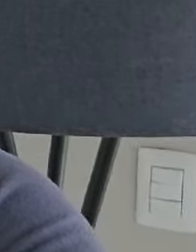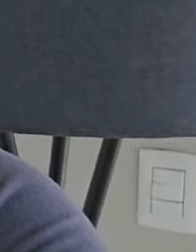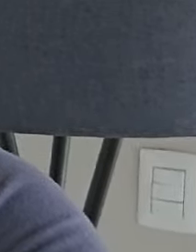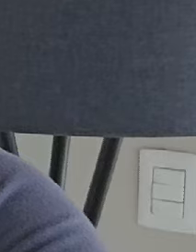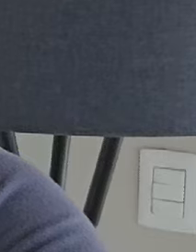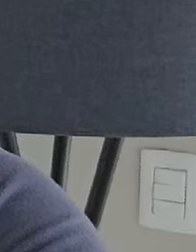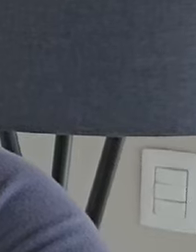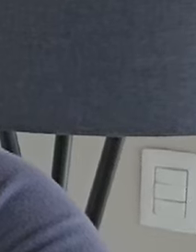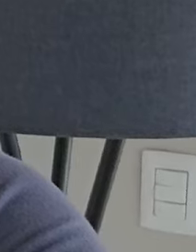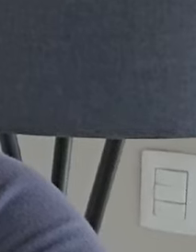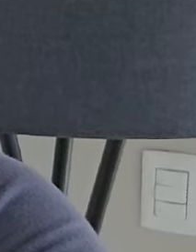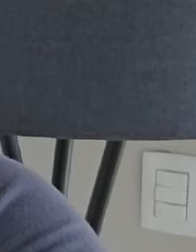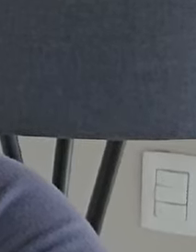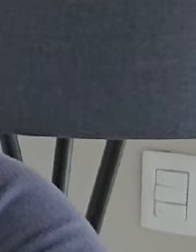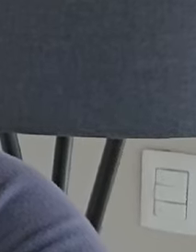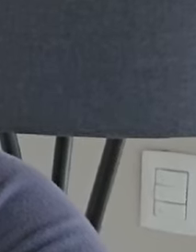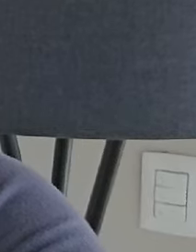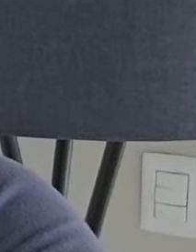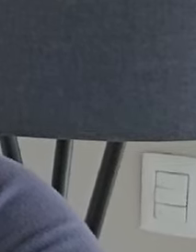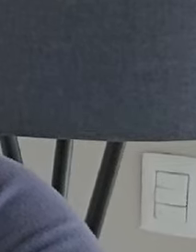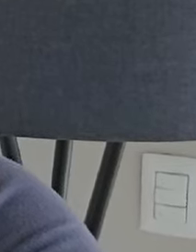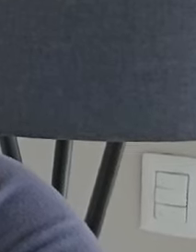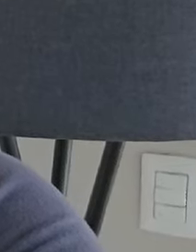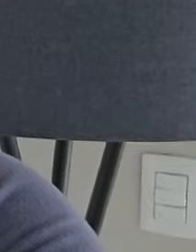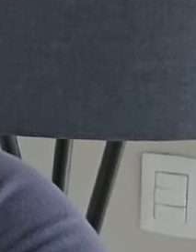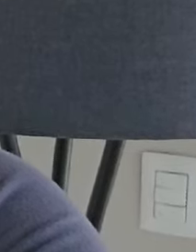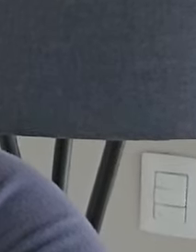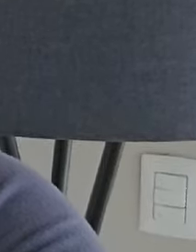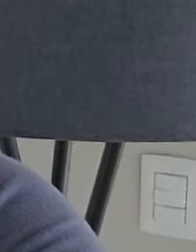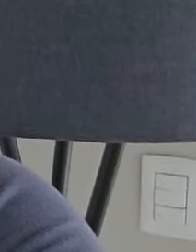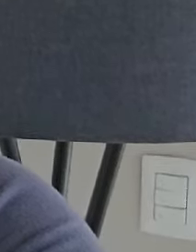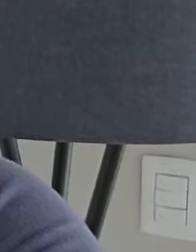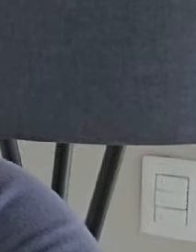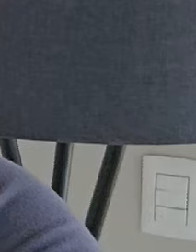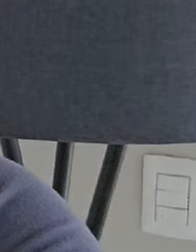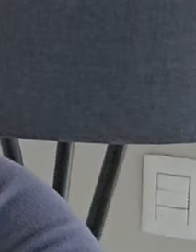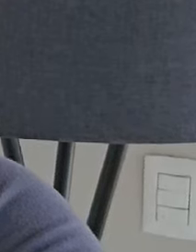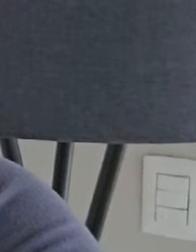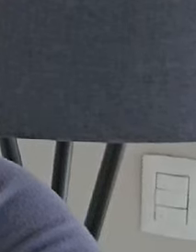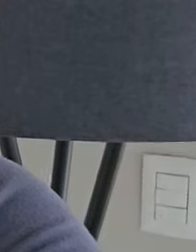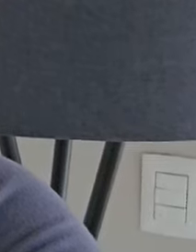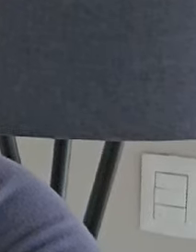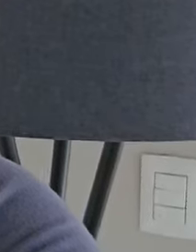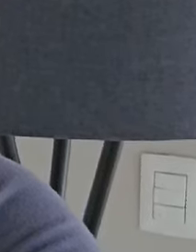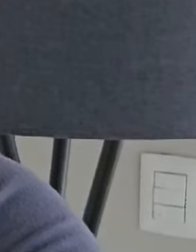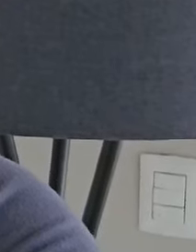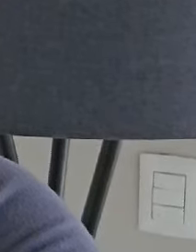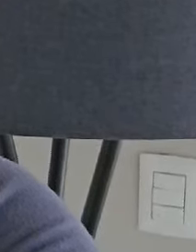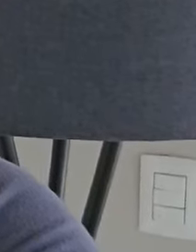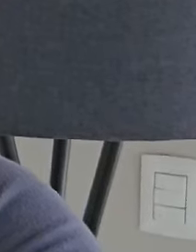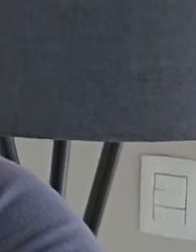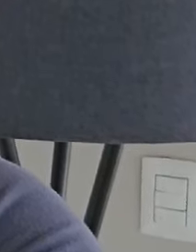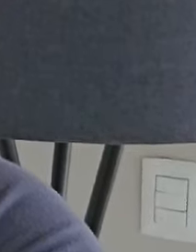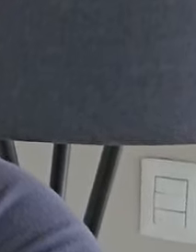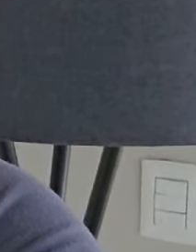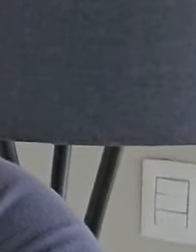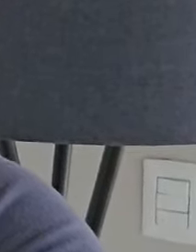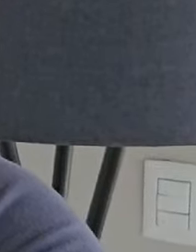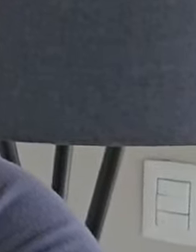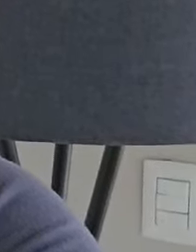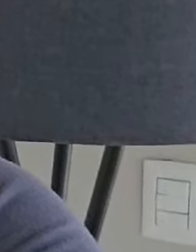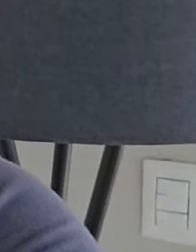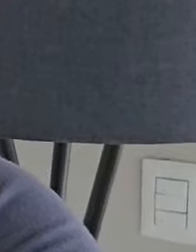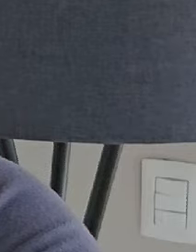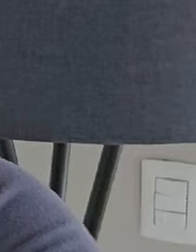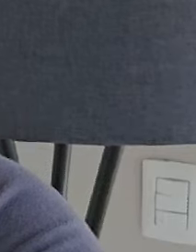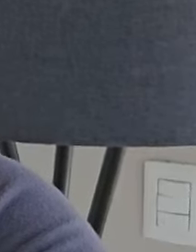hacen desde la mañanera. Esto fue parte de lo que dijo Ana Elizabeth García Vilchis, quien encabeza esta sección de